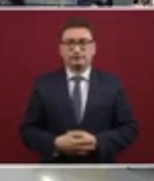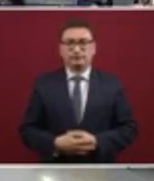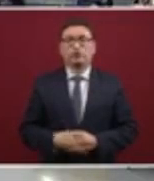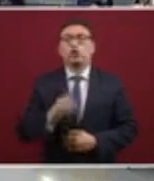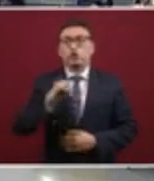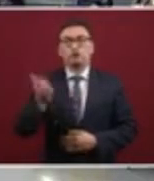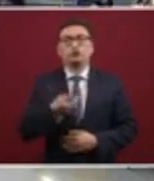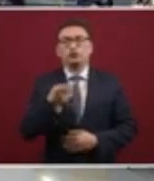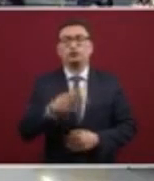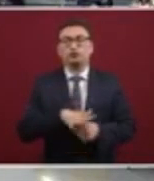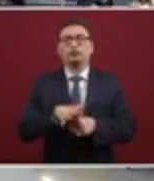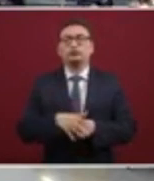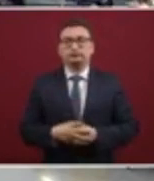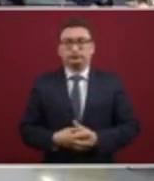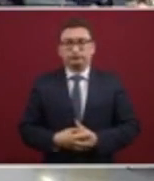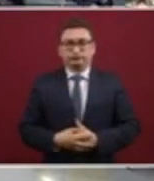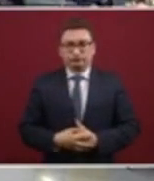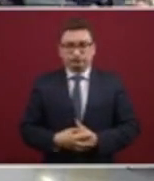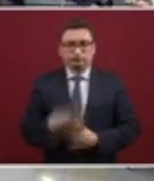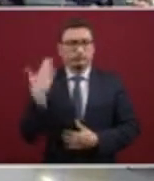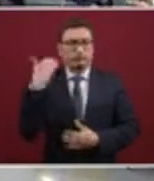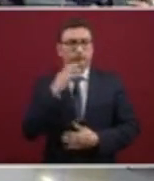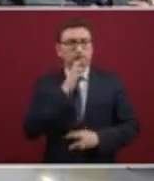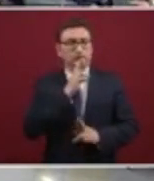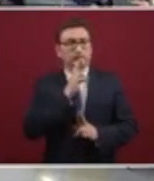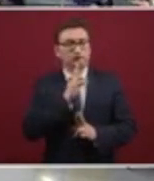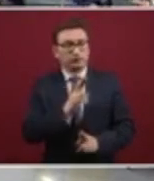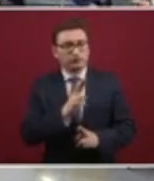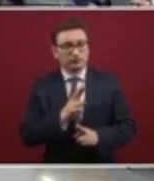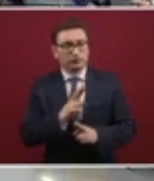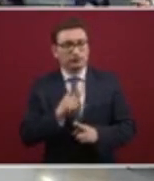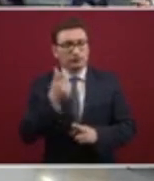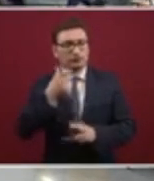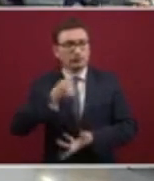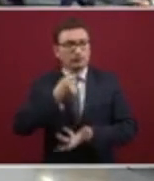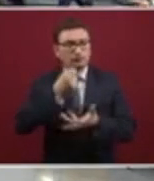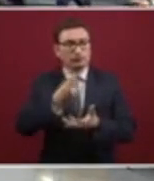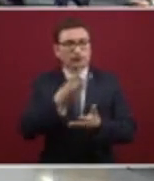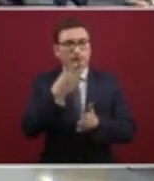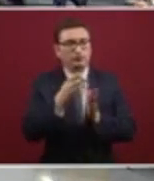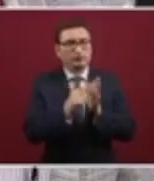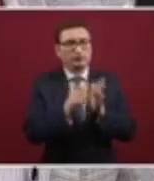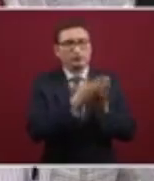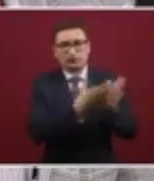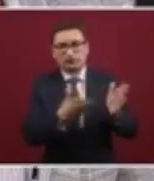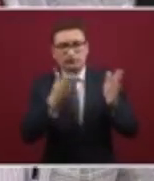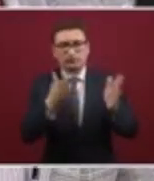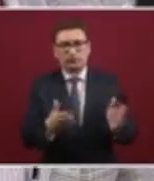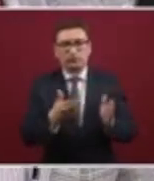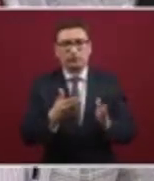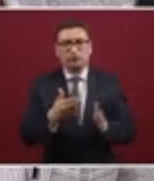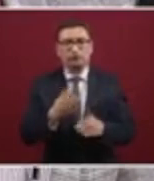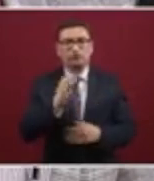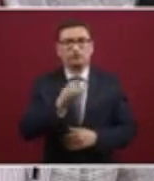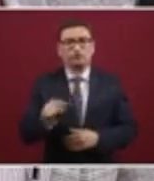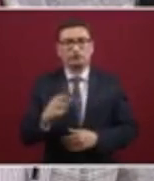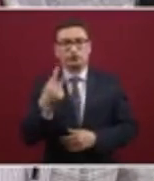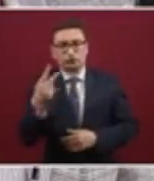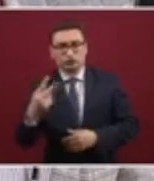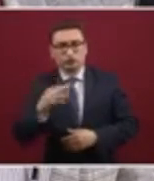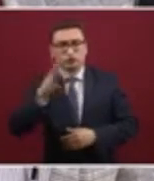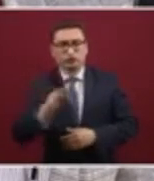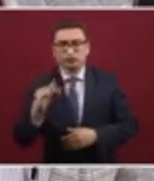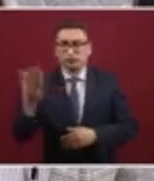A ver, acaba de salir el resultado del Producto Interno Bruto en el primer trimestre y es una contracción de 0.2% en comparación